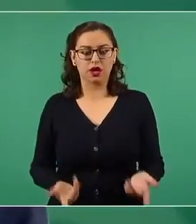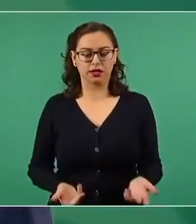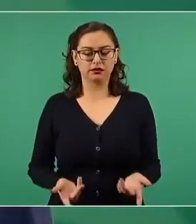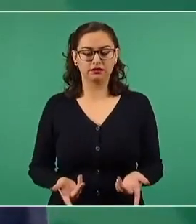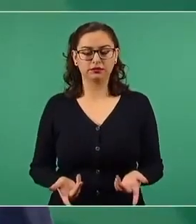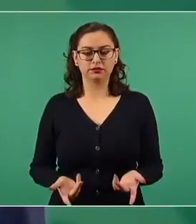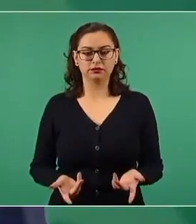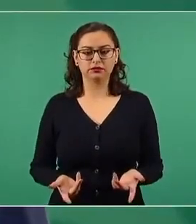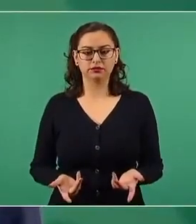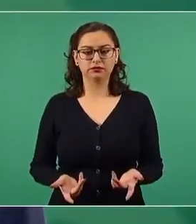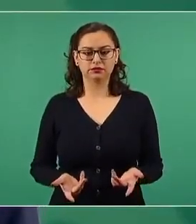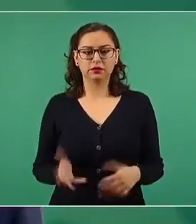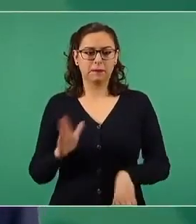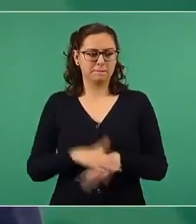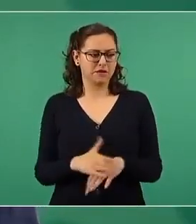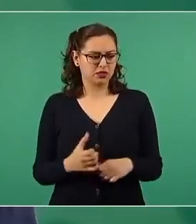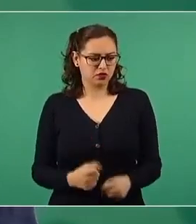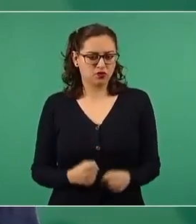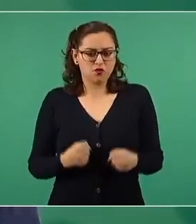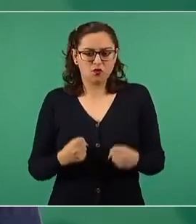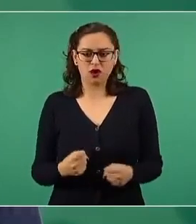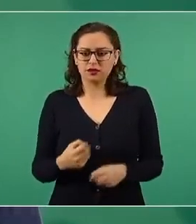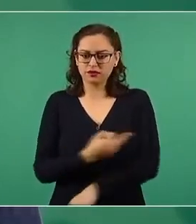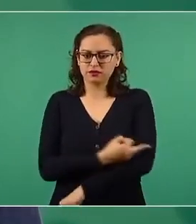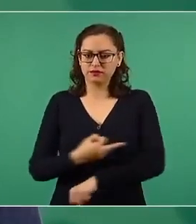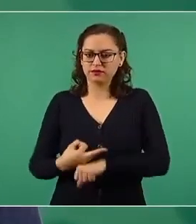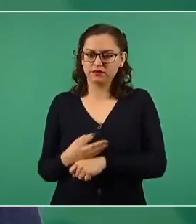fortalecemos como familia.